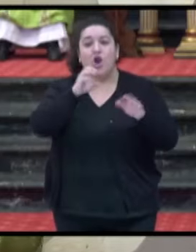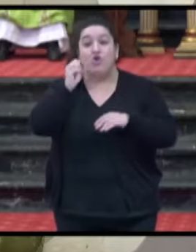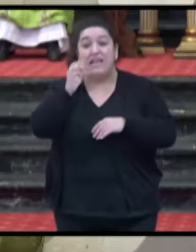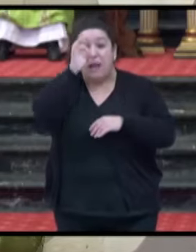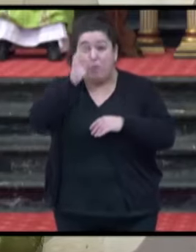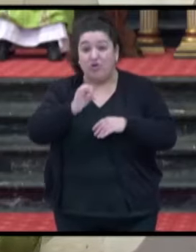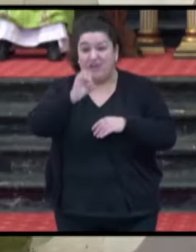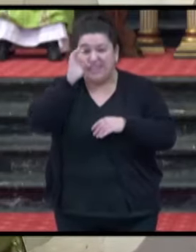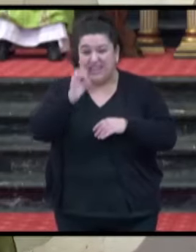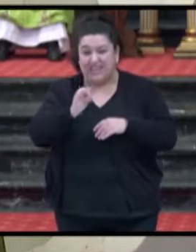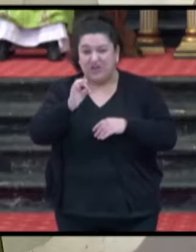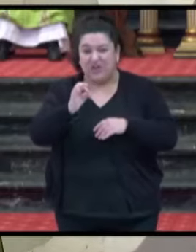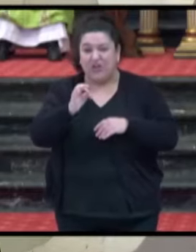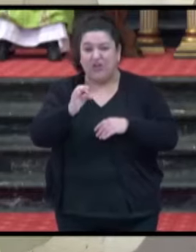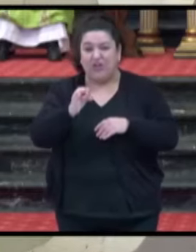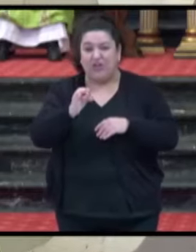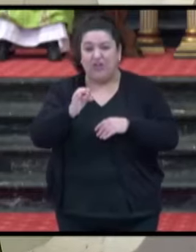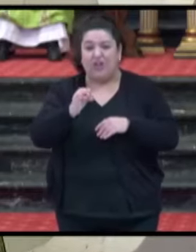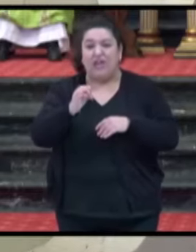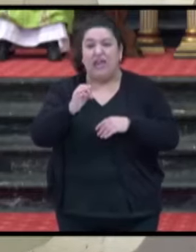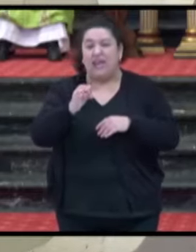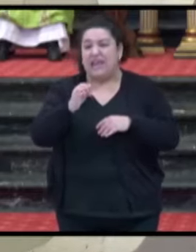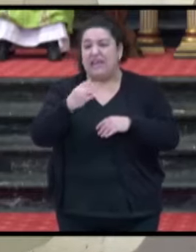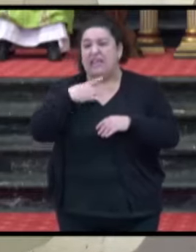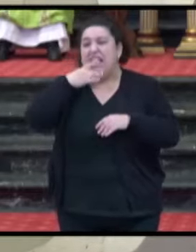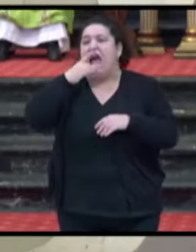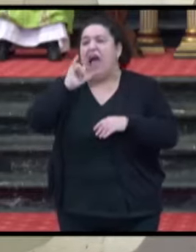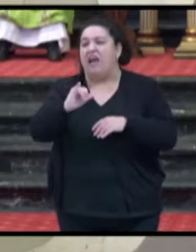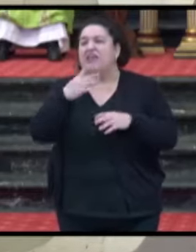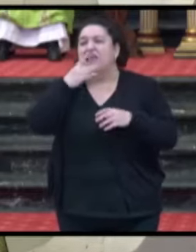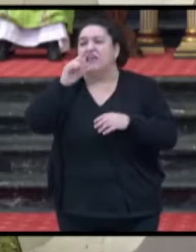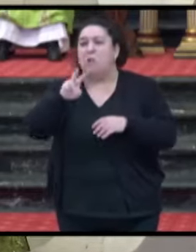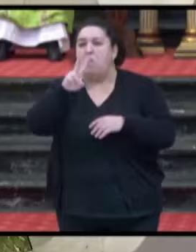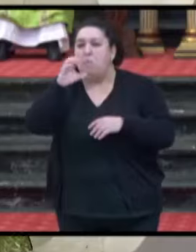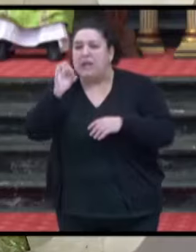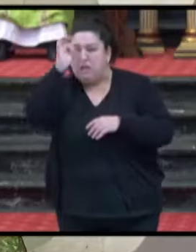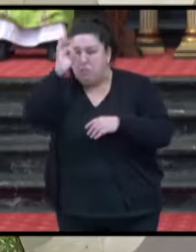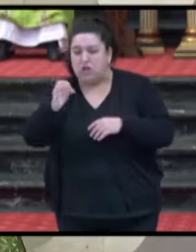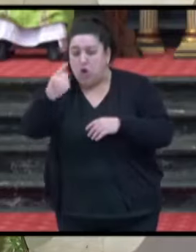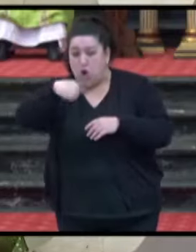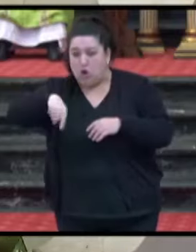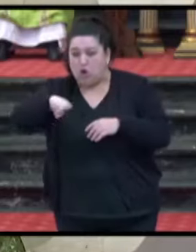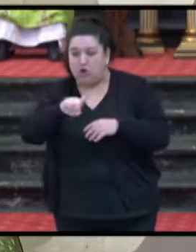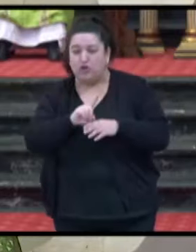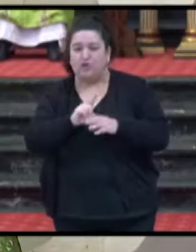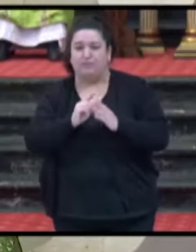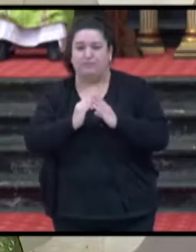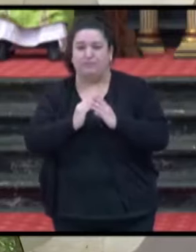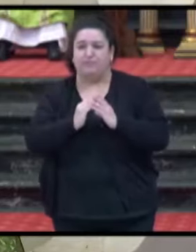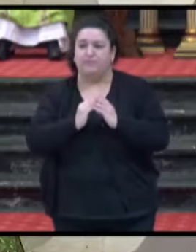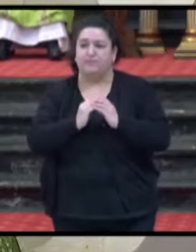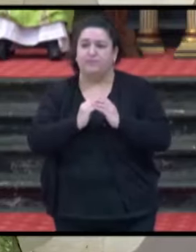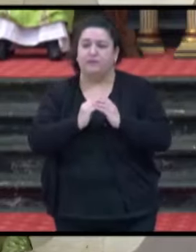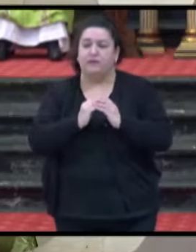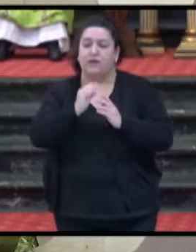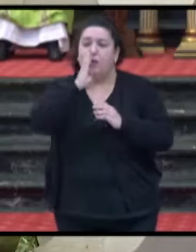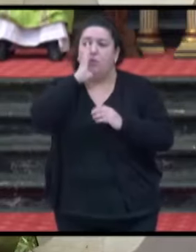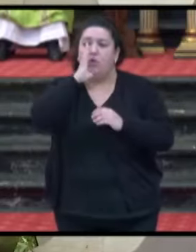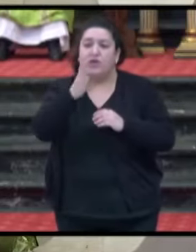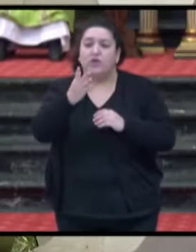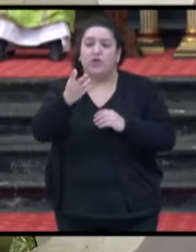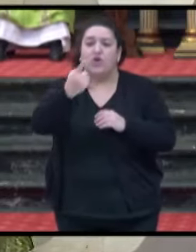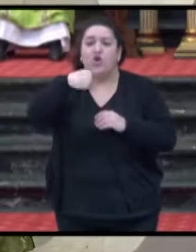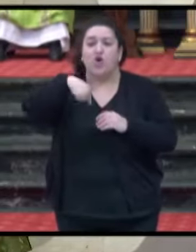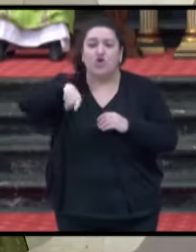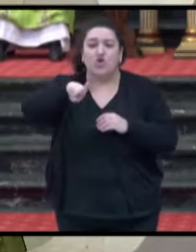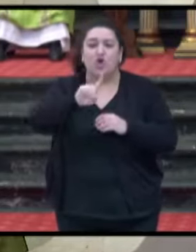mundo está en manos del 20% en este 20% estamos nosotros por tanto tenemos que